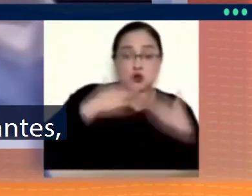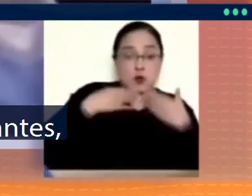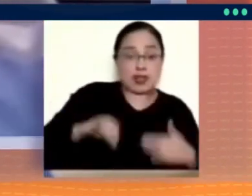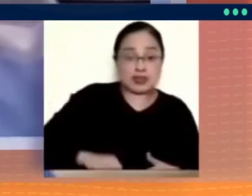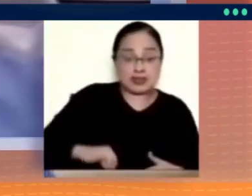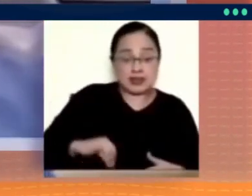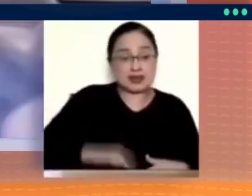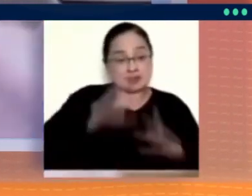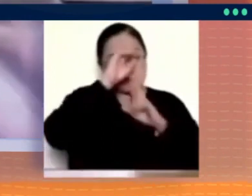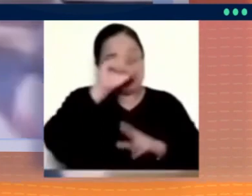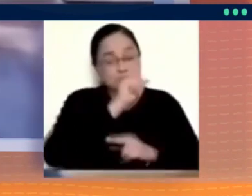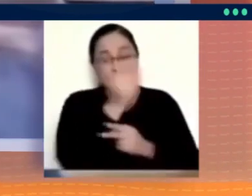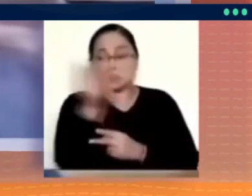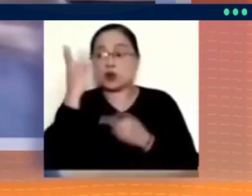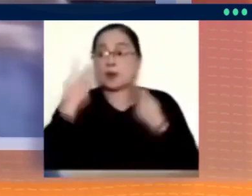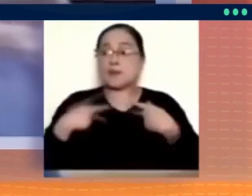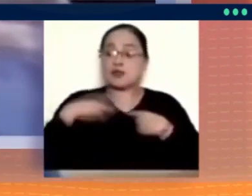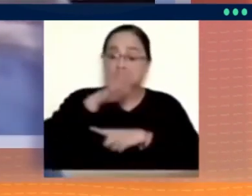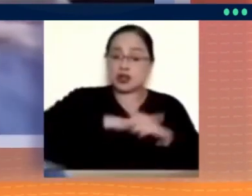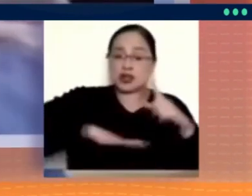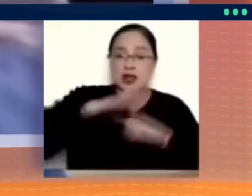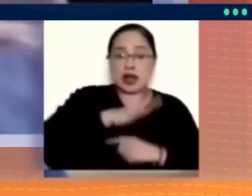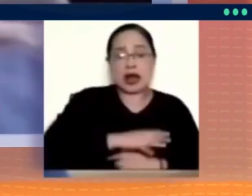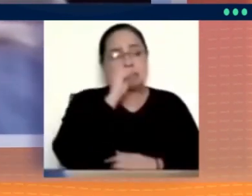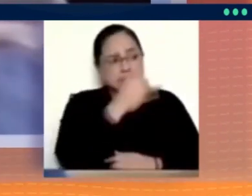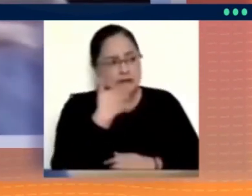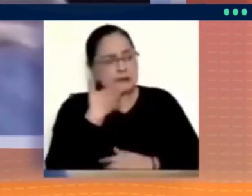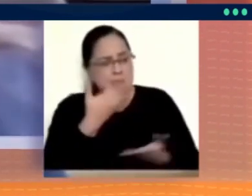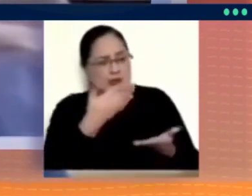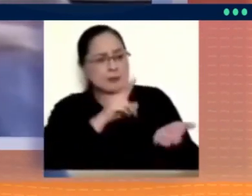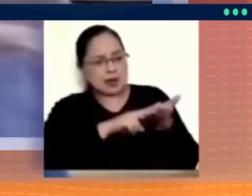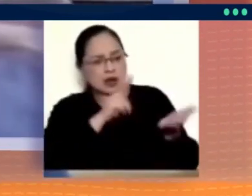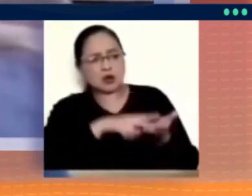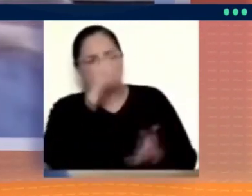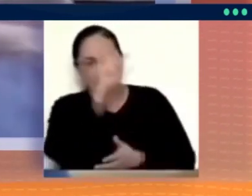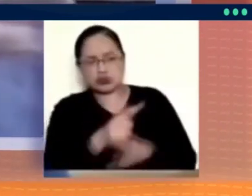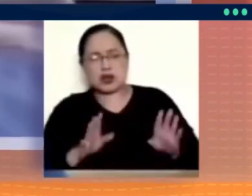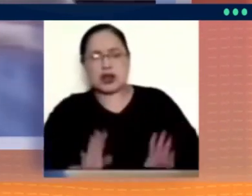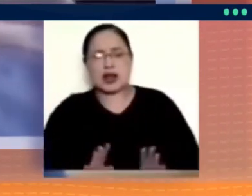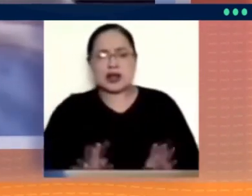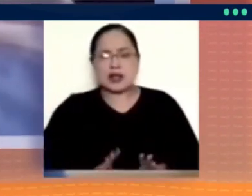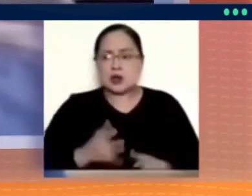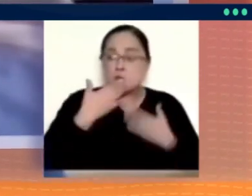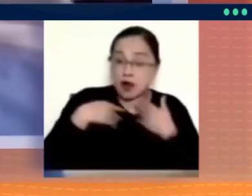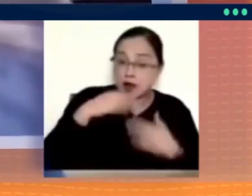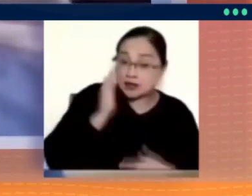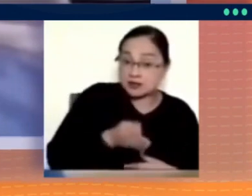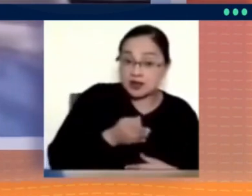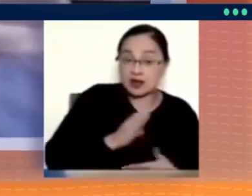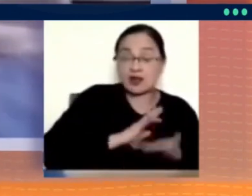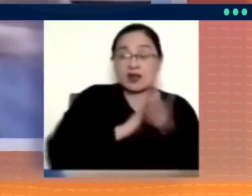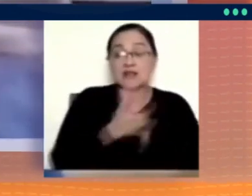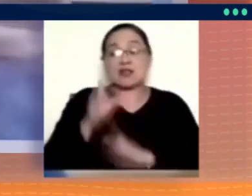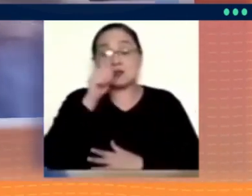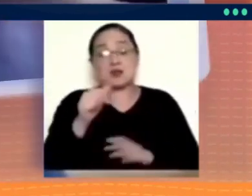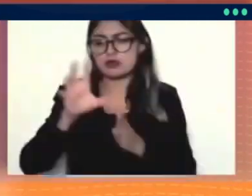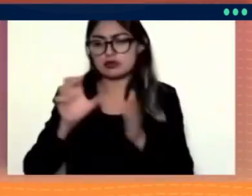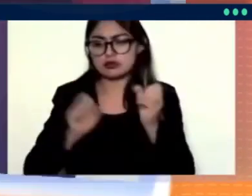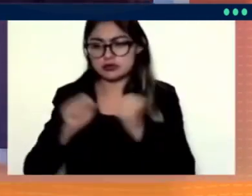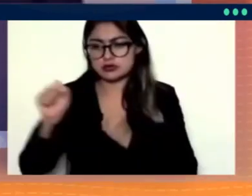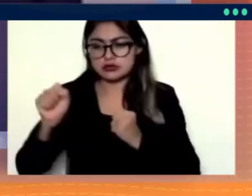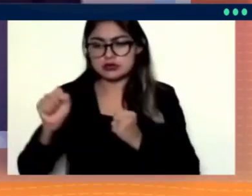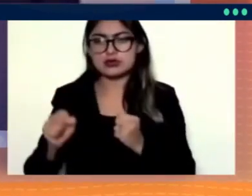semejantes, apreciando que sean quienes son, muy difícilmente construiremos una sociedad con estándares